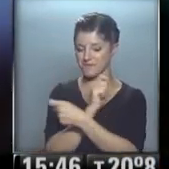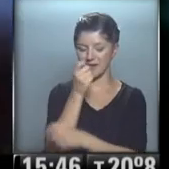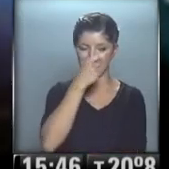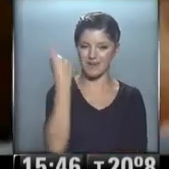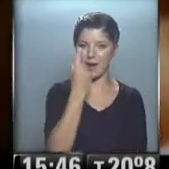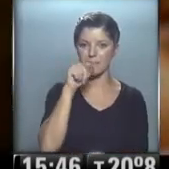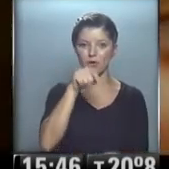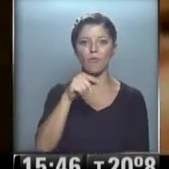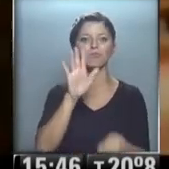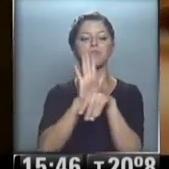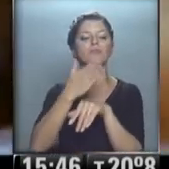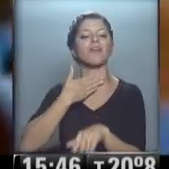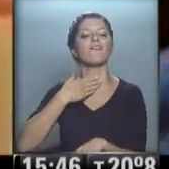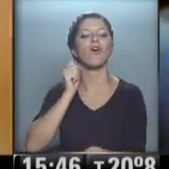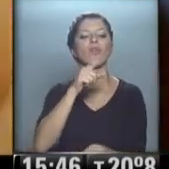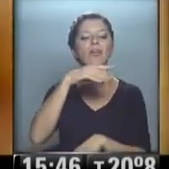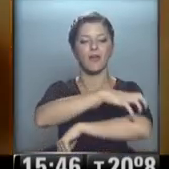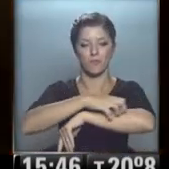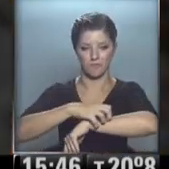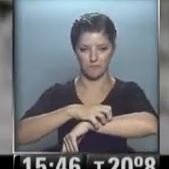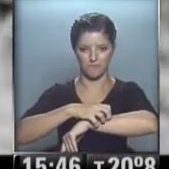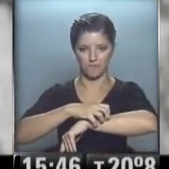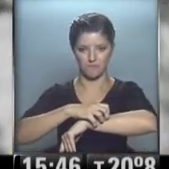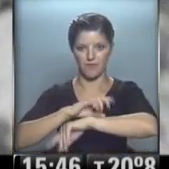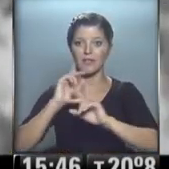en su portavoz y representante.